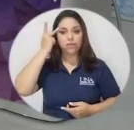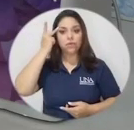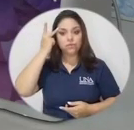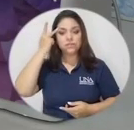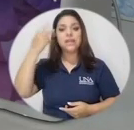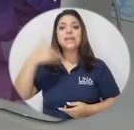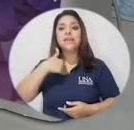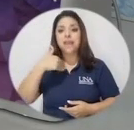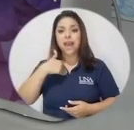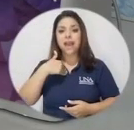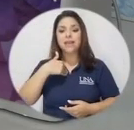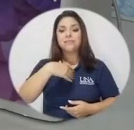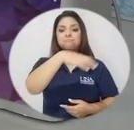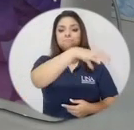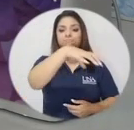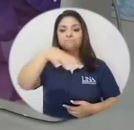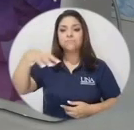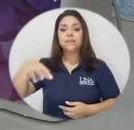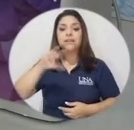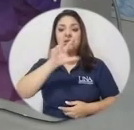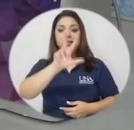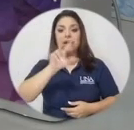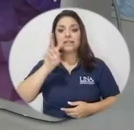incluso en 32 estados de la Unión